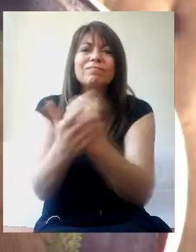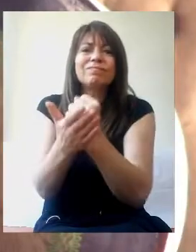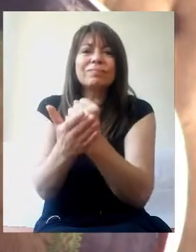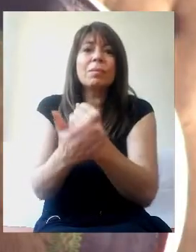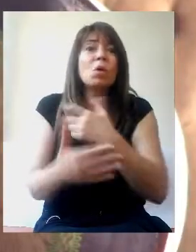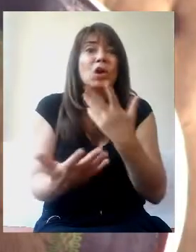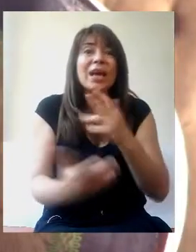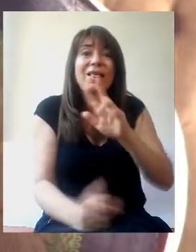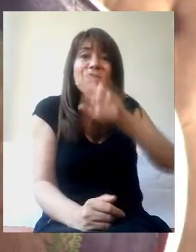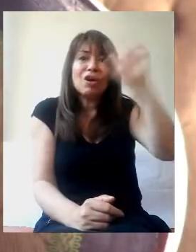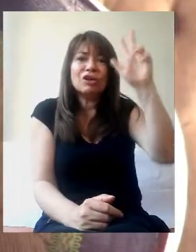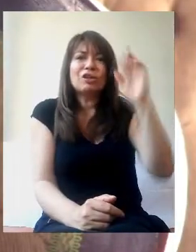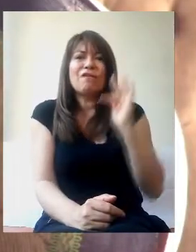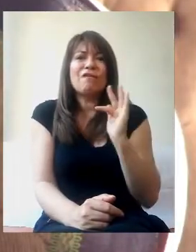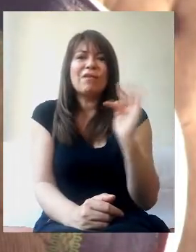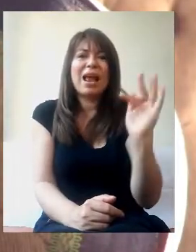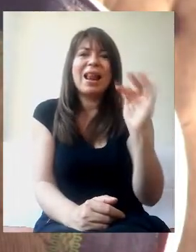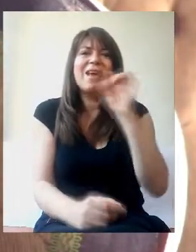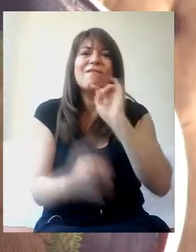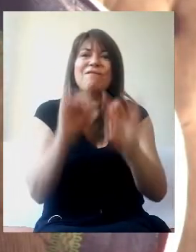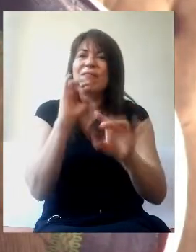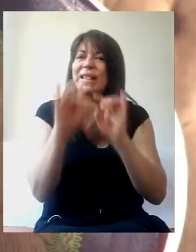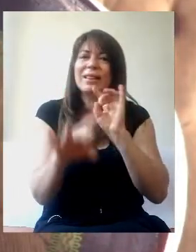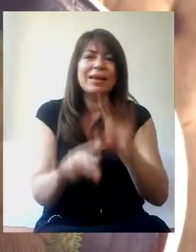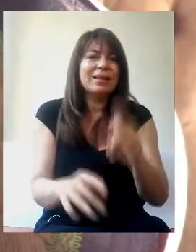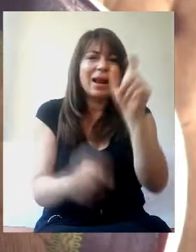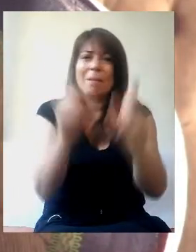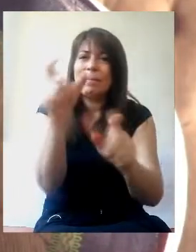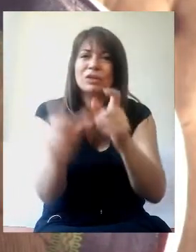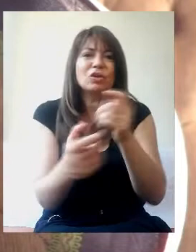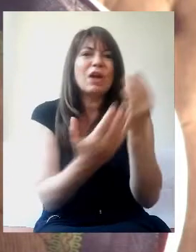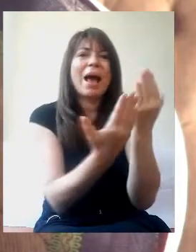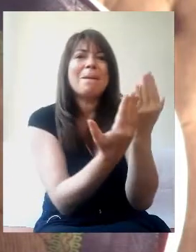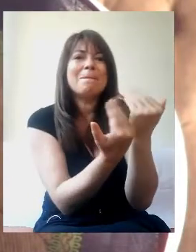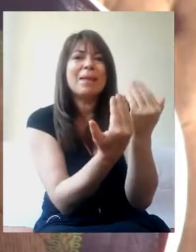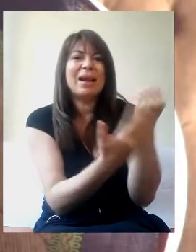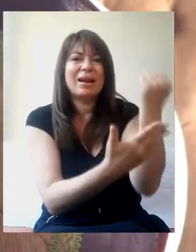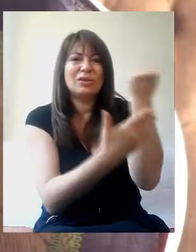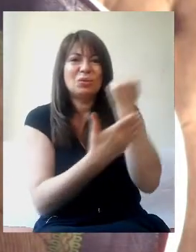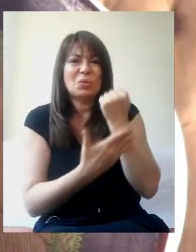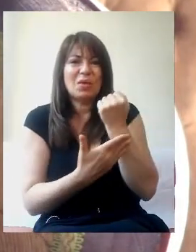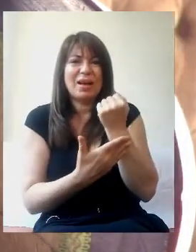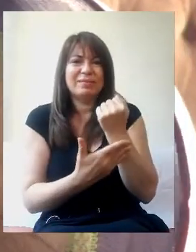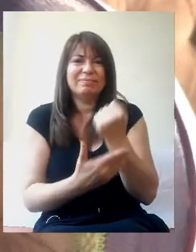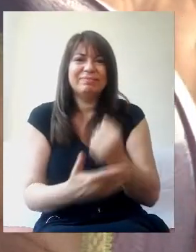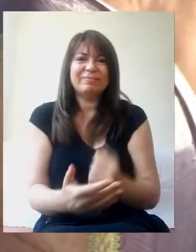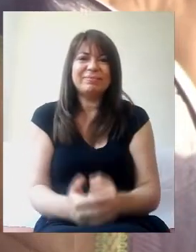pues el Señor es un Dios fiel y benditos son los que esperan su ayuda.